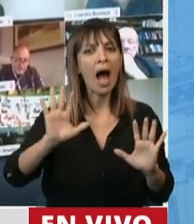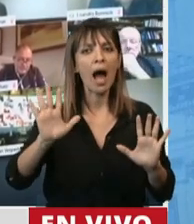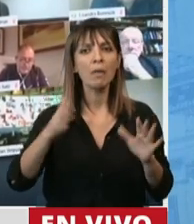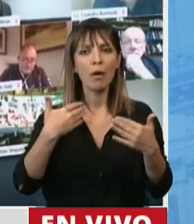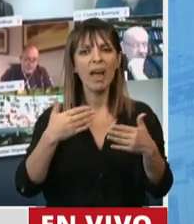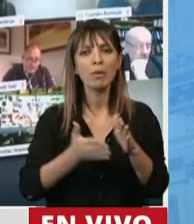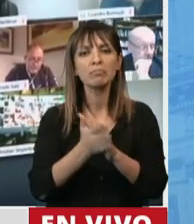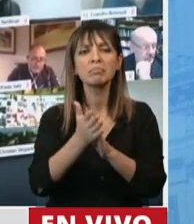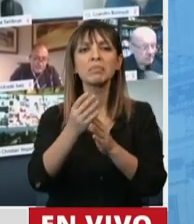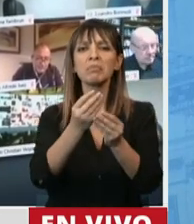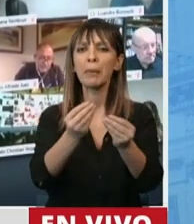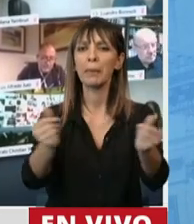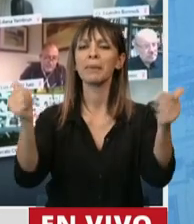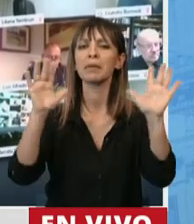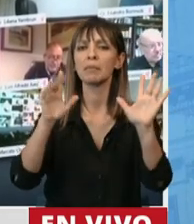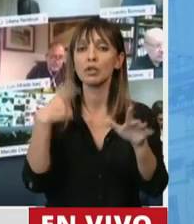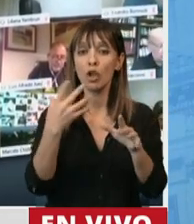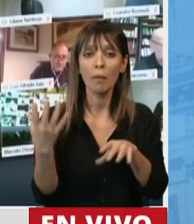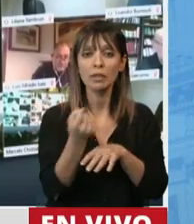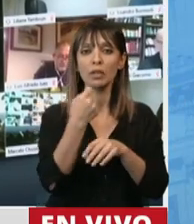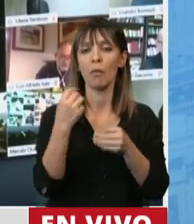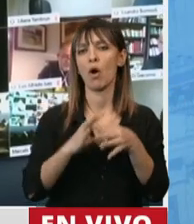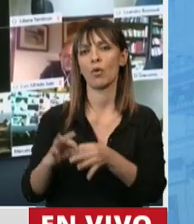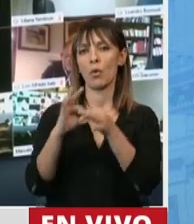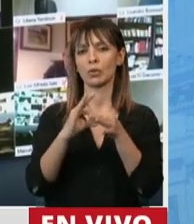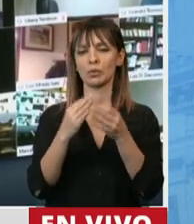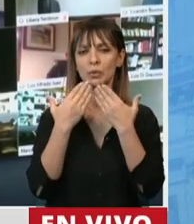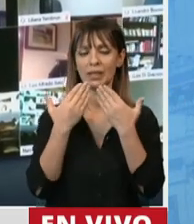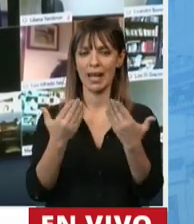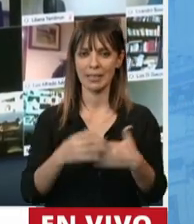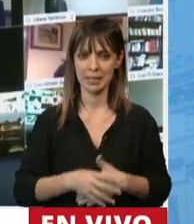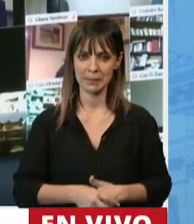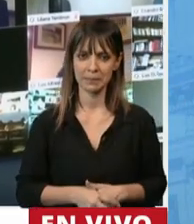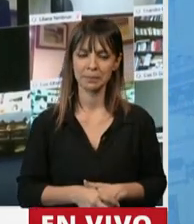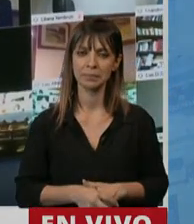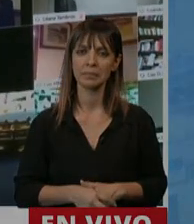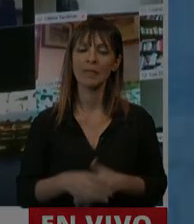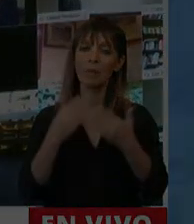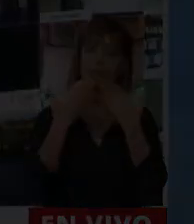salida de esta problemática, porque lo vamos a lograr entender. Muchas gracias, señor presidente. Gracias, diputado.